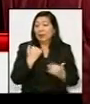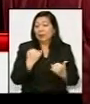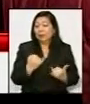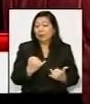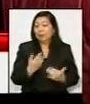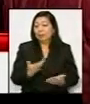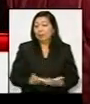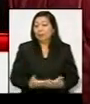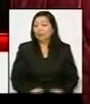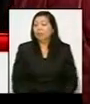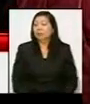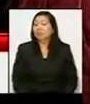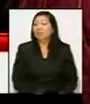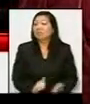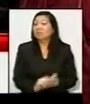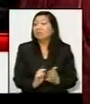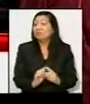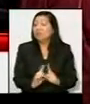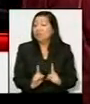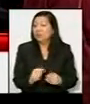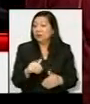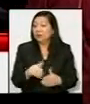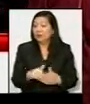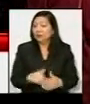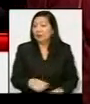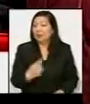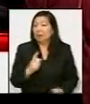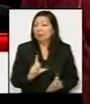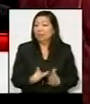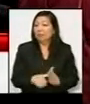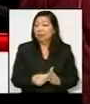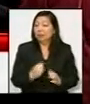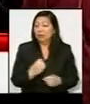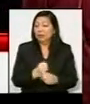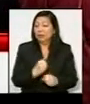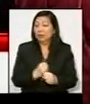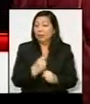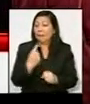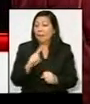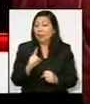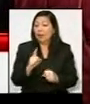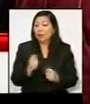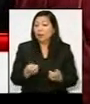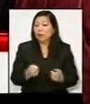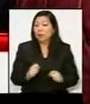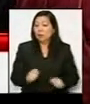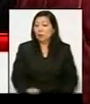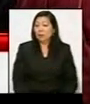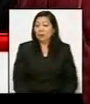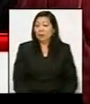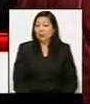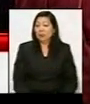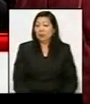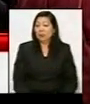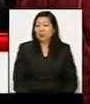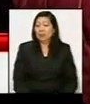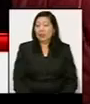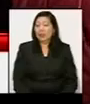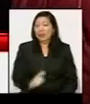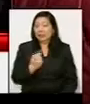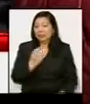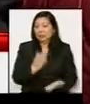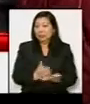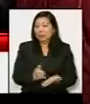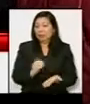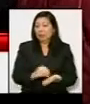sugeriría que diferenciamos la votación para los delitos de función y para la suspensión sea la